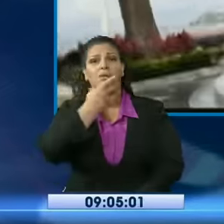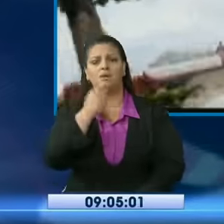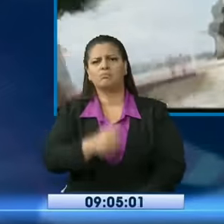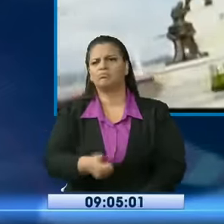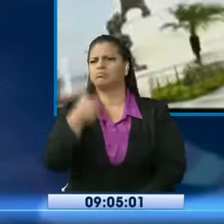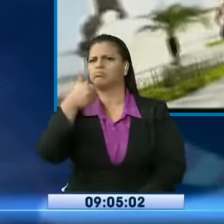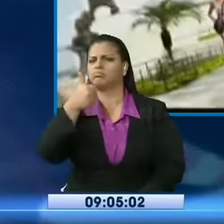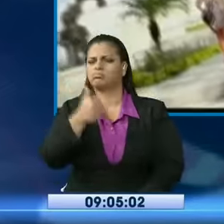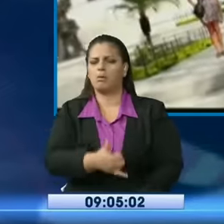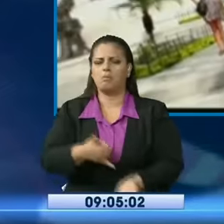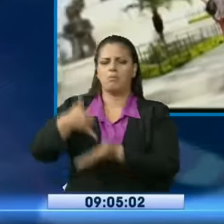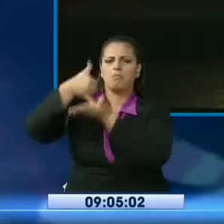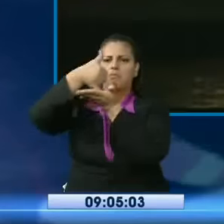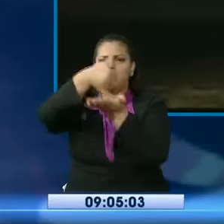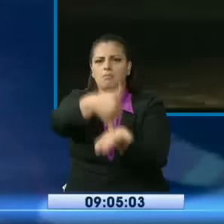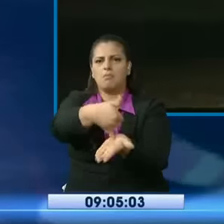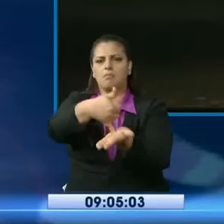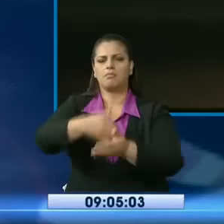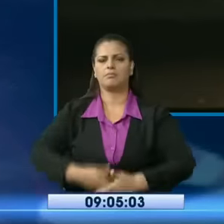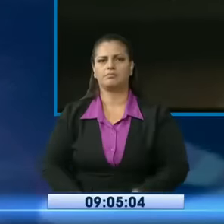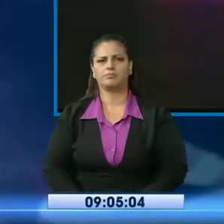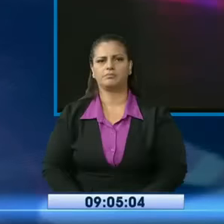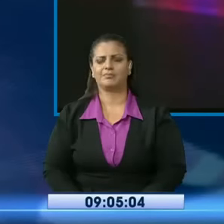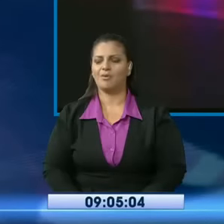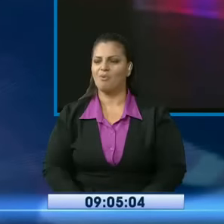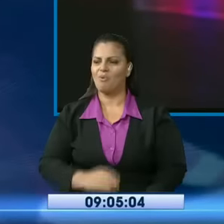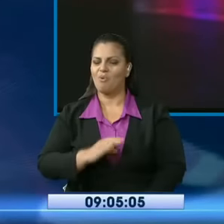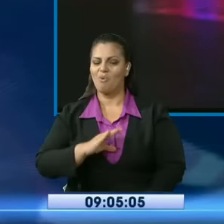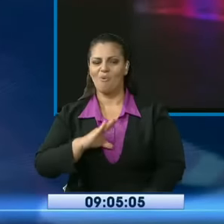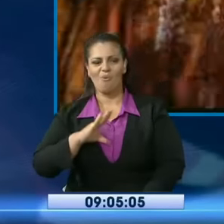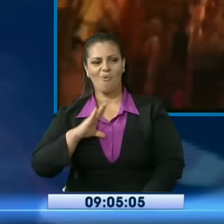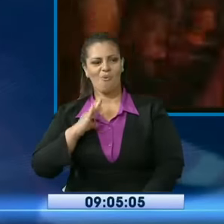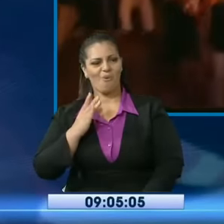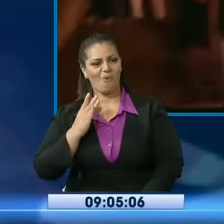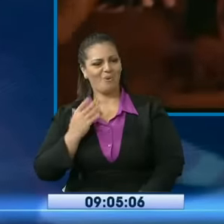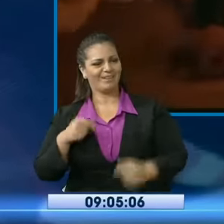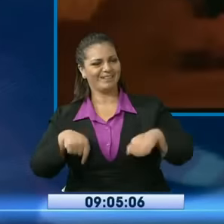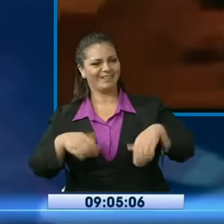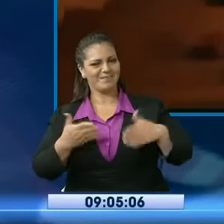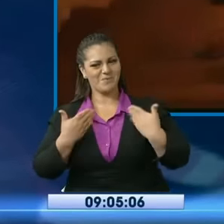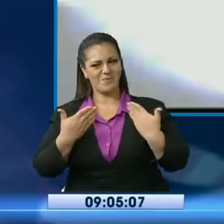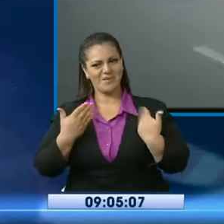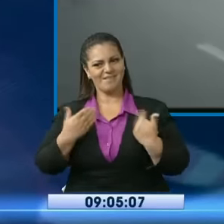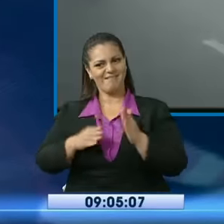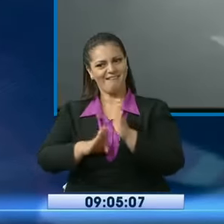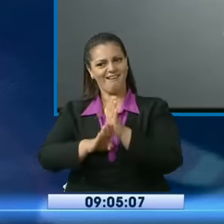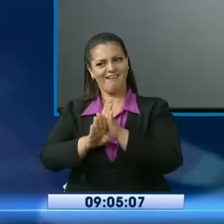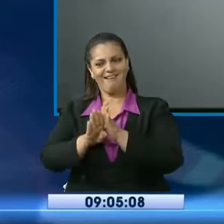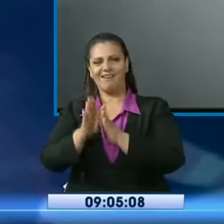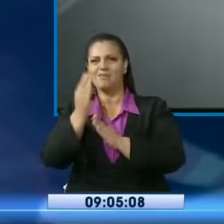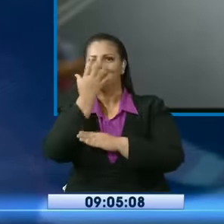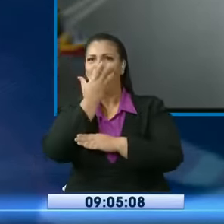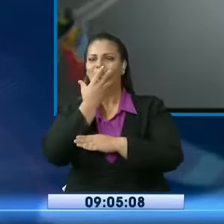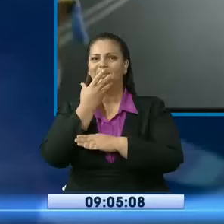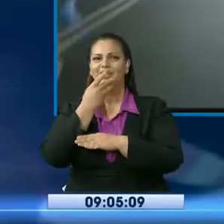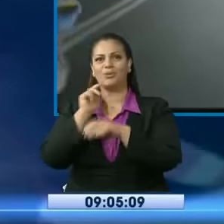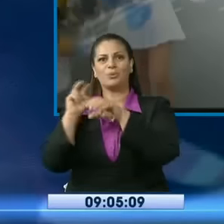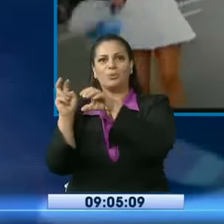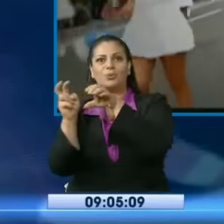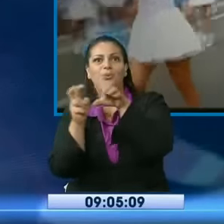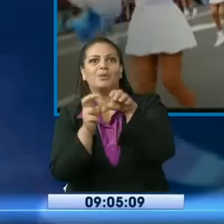en su categoría. Y esto, pues, no solamente que nos llena de orgullo, sino que hace ver que Guayaquil ya está posicionada con el turismo, porque el aeropuerto es